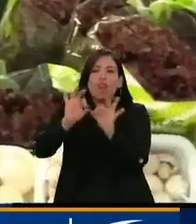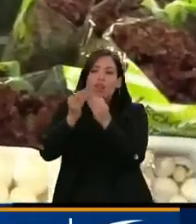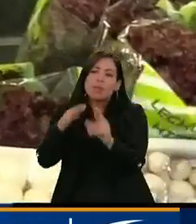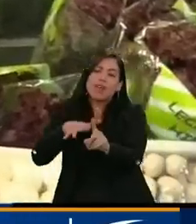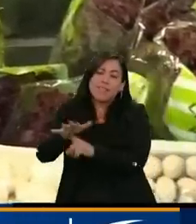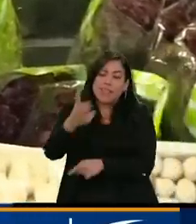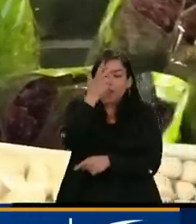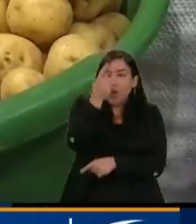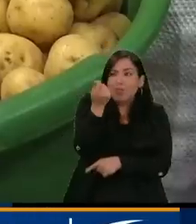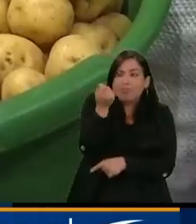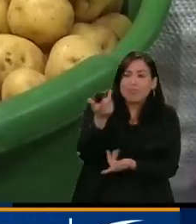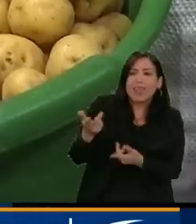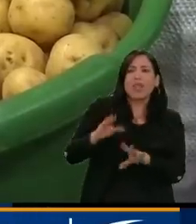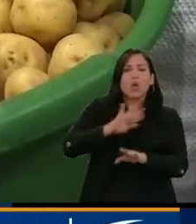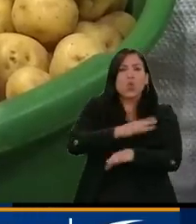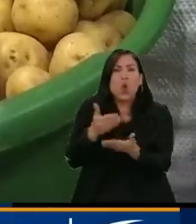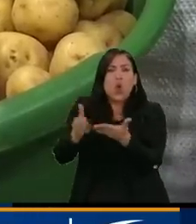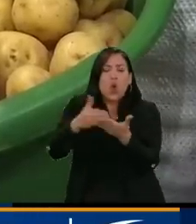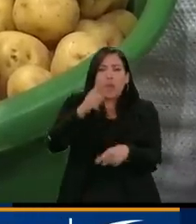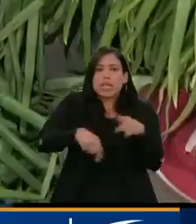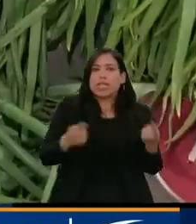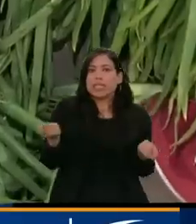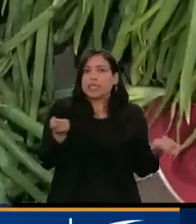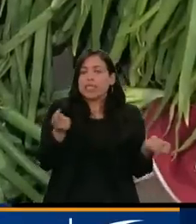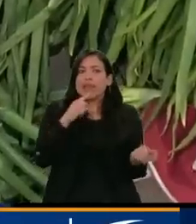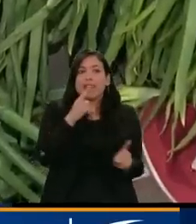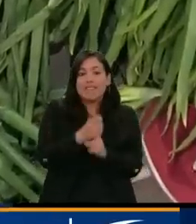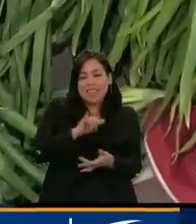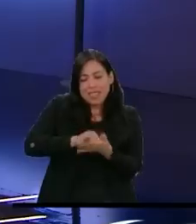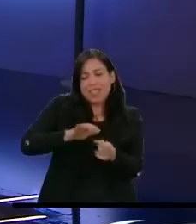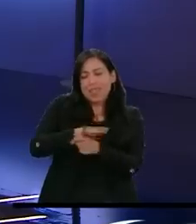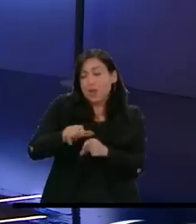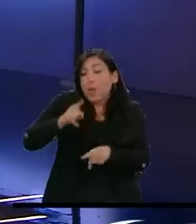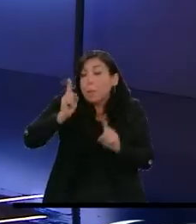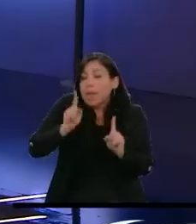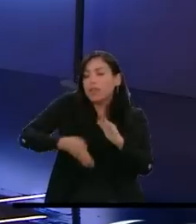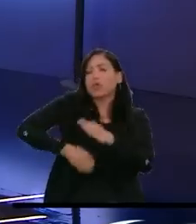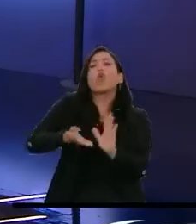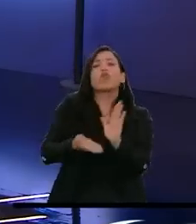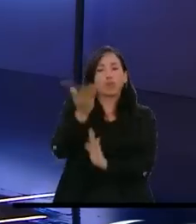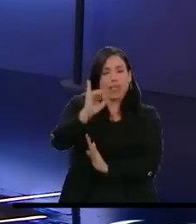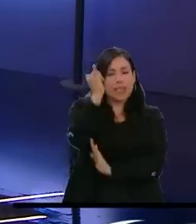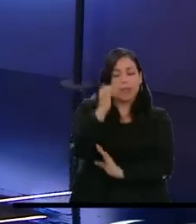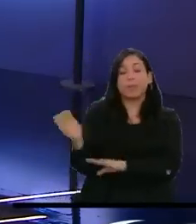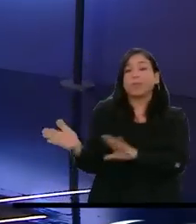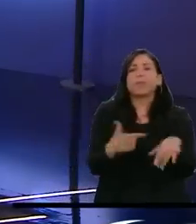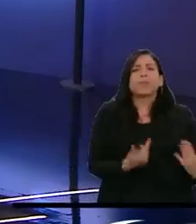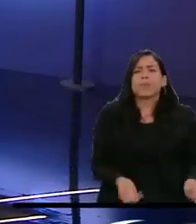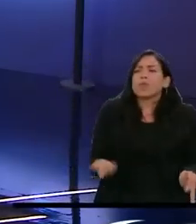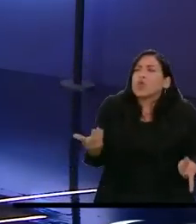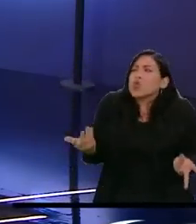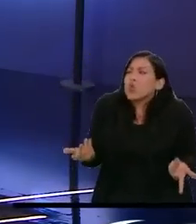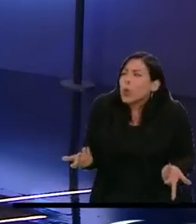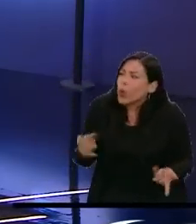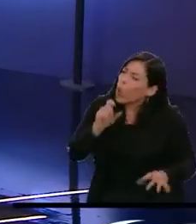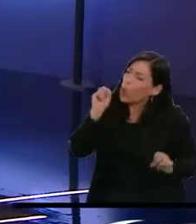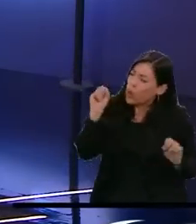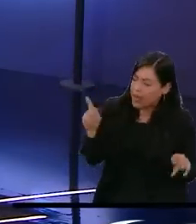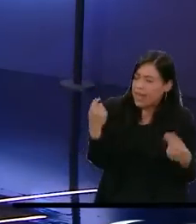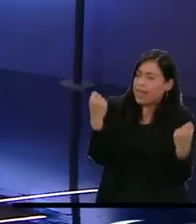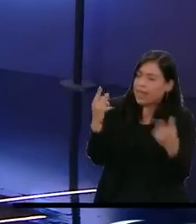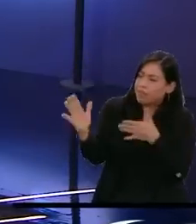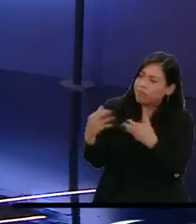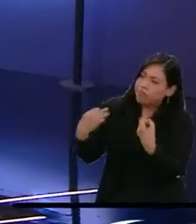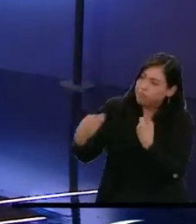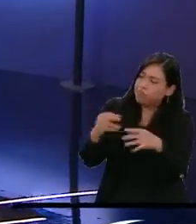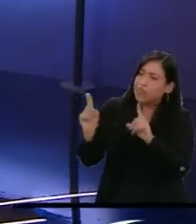hogares colombianos en su capacidad de compra cada mes. Pero mire, precisamente sobre eso quiero hablar y es que cómo explicamos, o más bien, qué